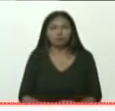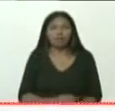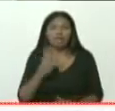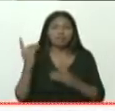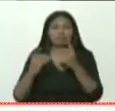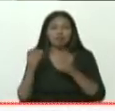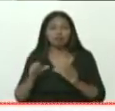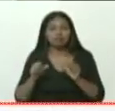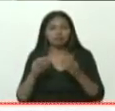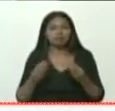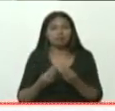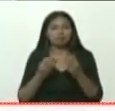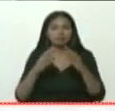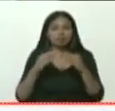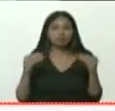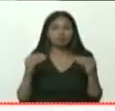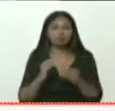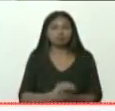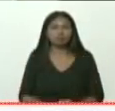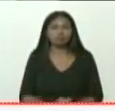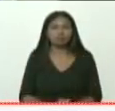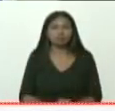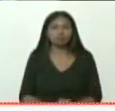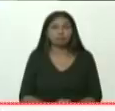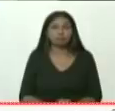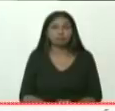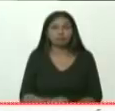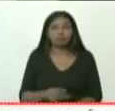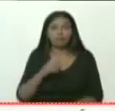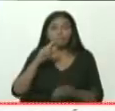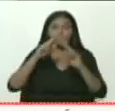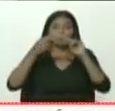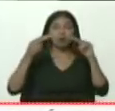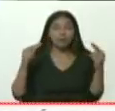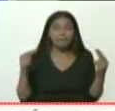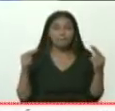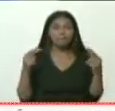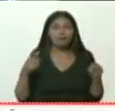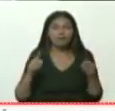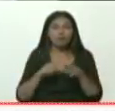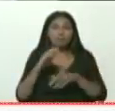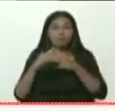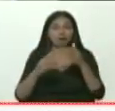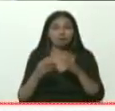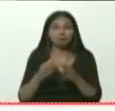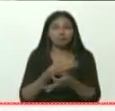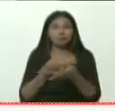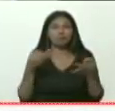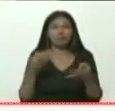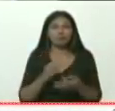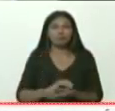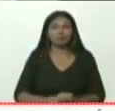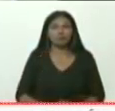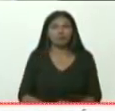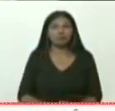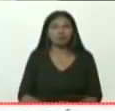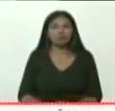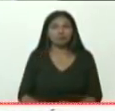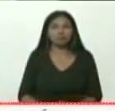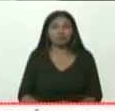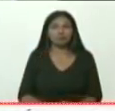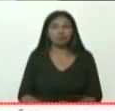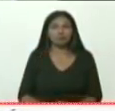Diálogo con todos y con todas, por la paz. Ha sido un paso gigantesco.